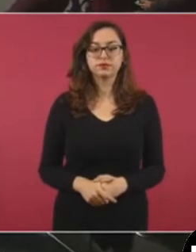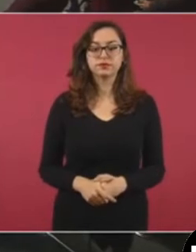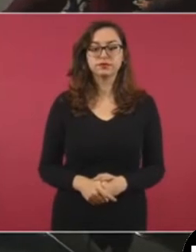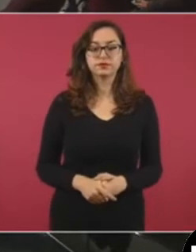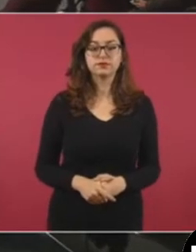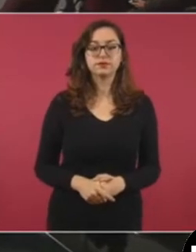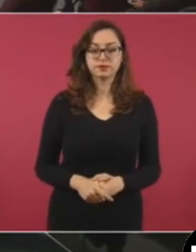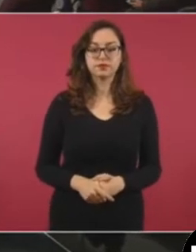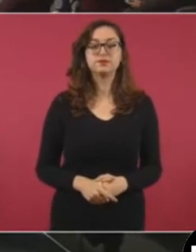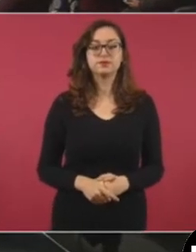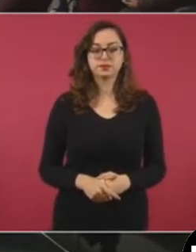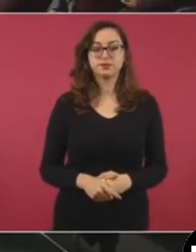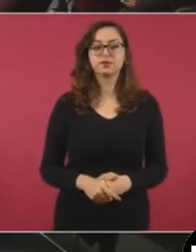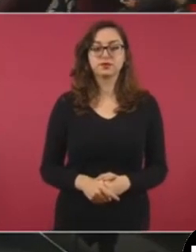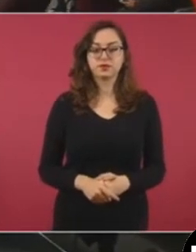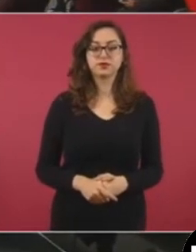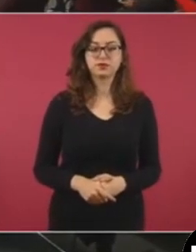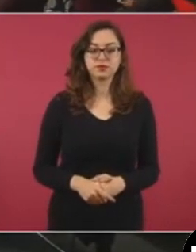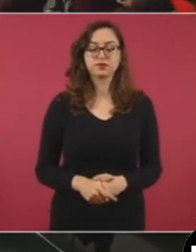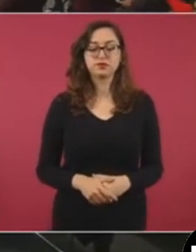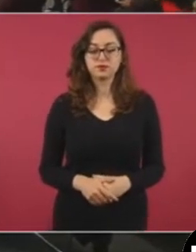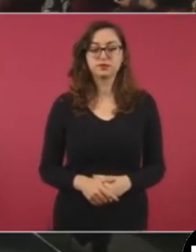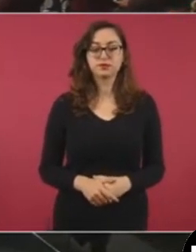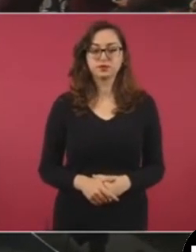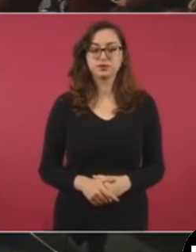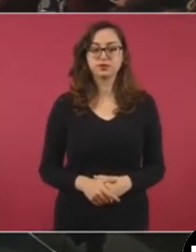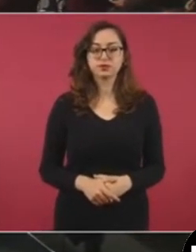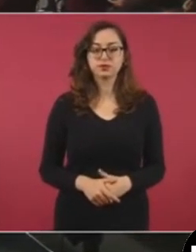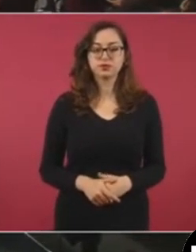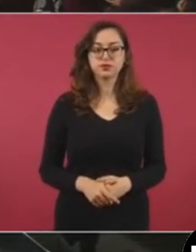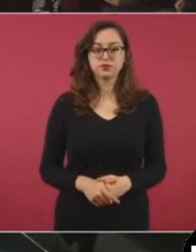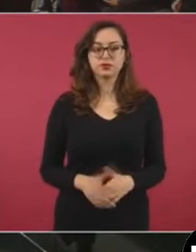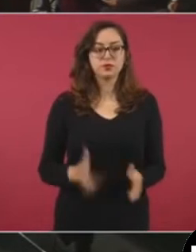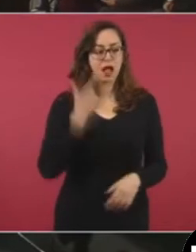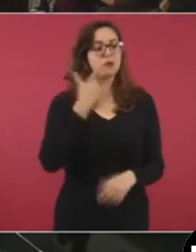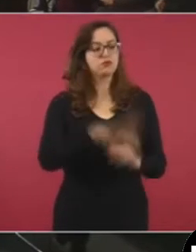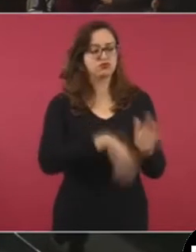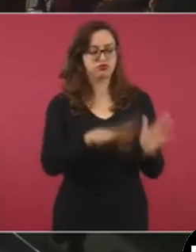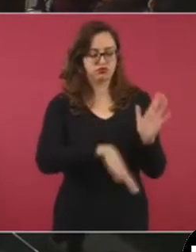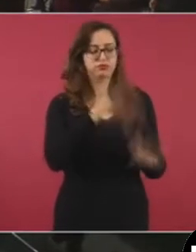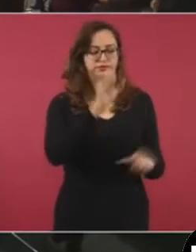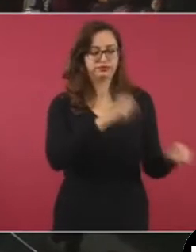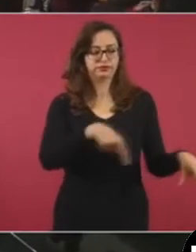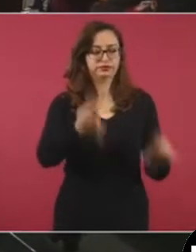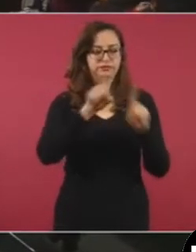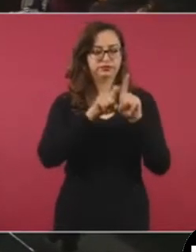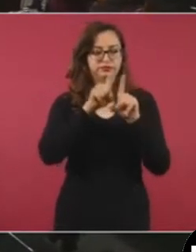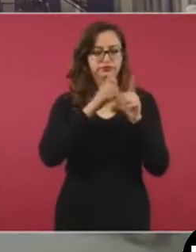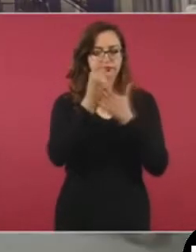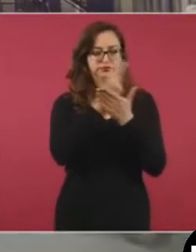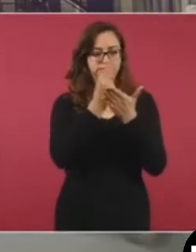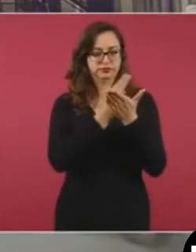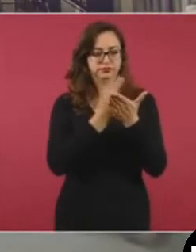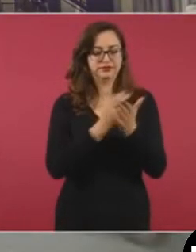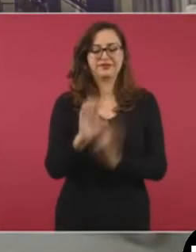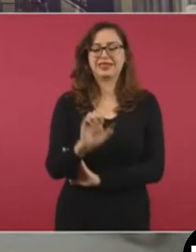Sí, sí, no va a quedar pendiente, pero pues, nada más. Vamos a ver si vemos una caricatura del tapado, porque